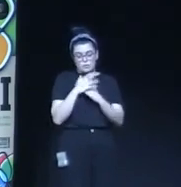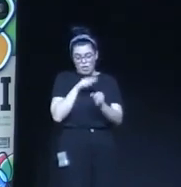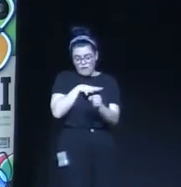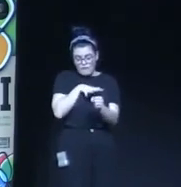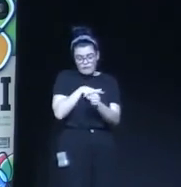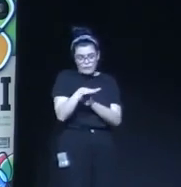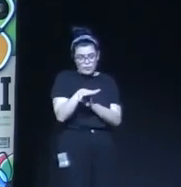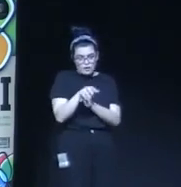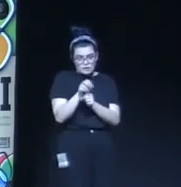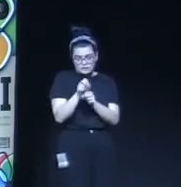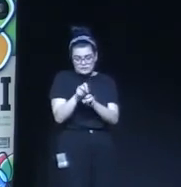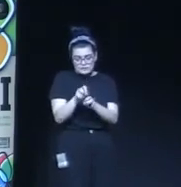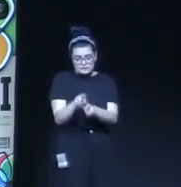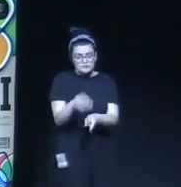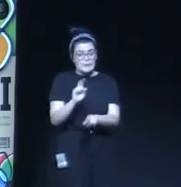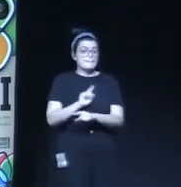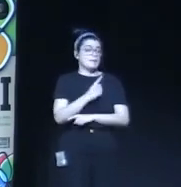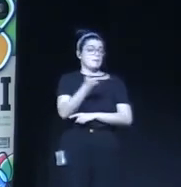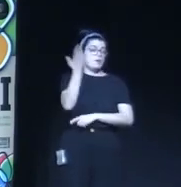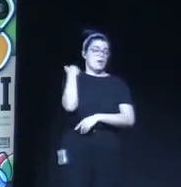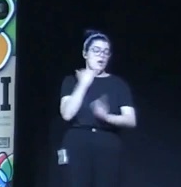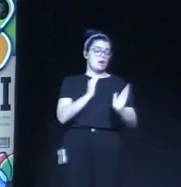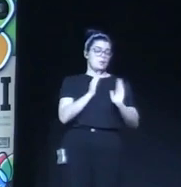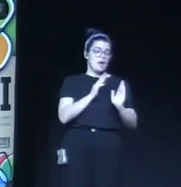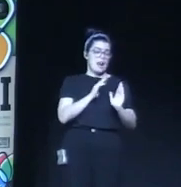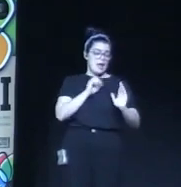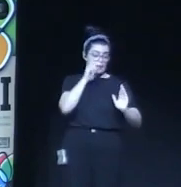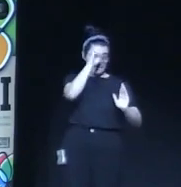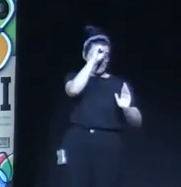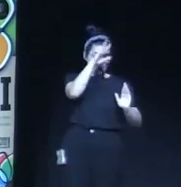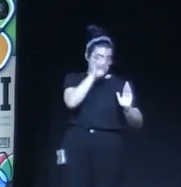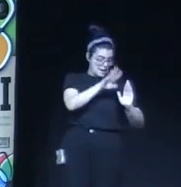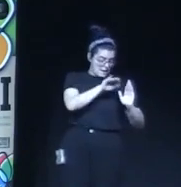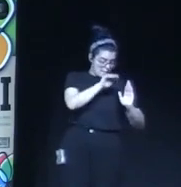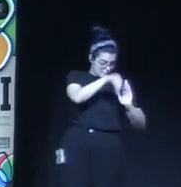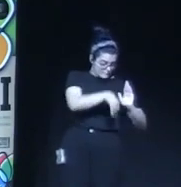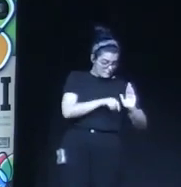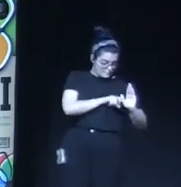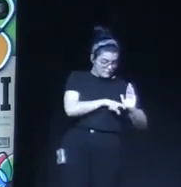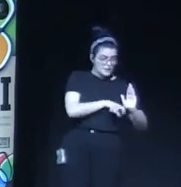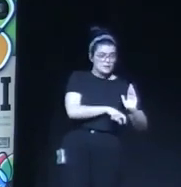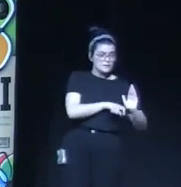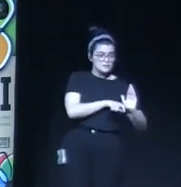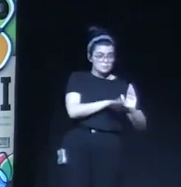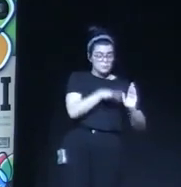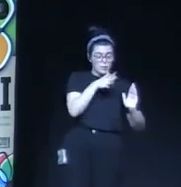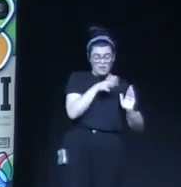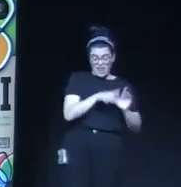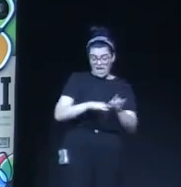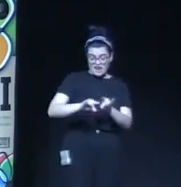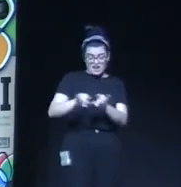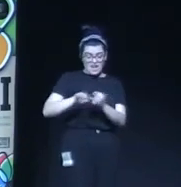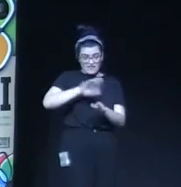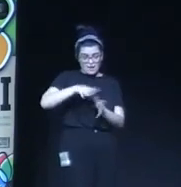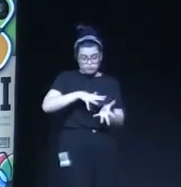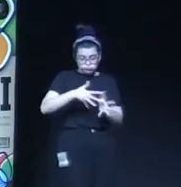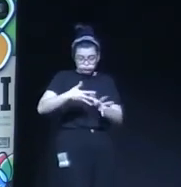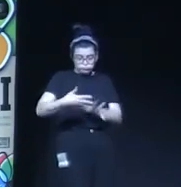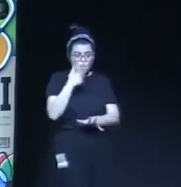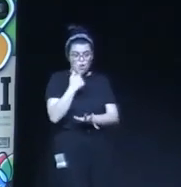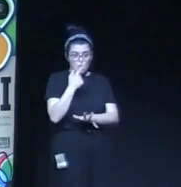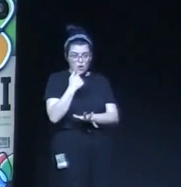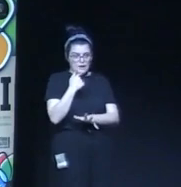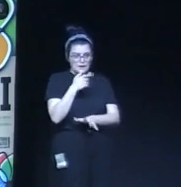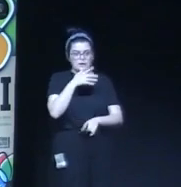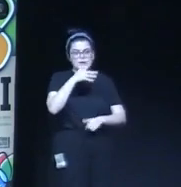las minas, ¿no?, que lavaban el mineral y iba todo hacia la playa y quedó con una arena roja, y ahora